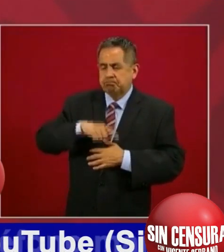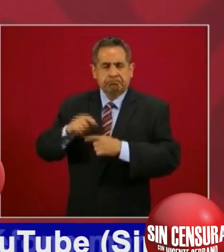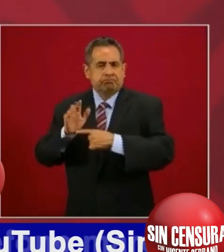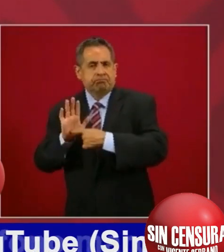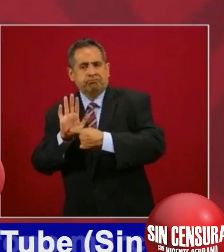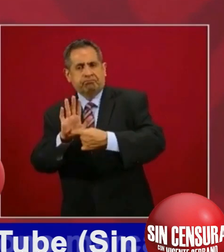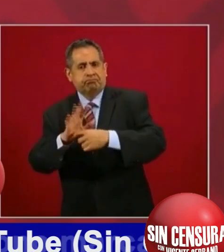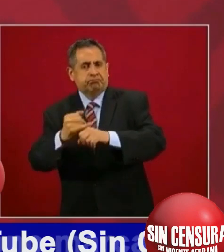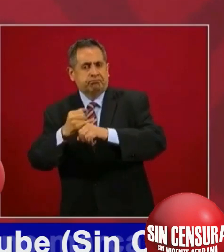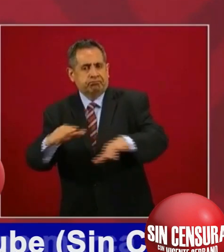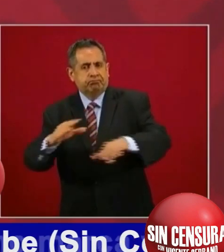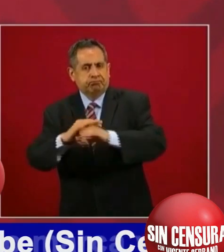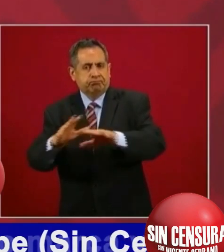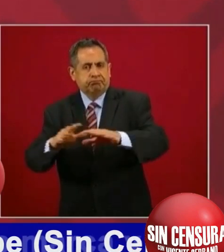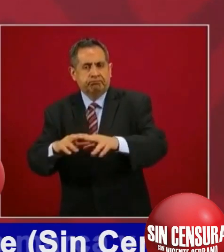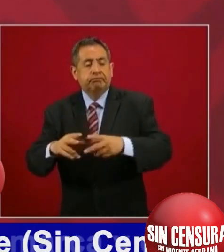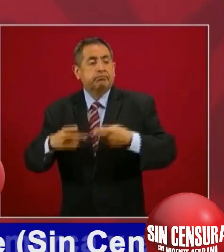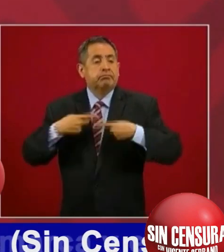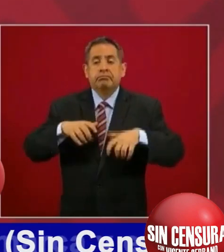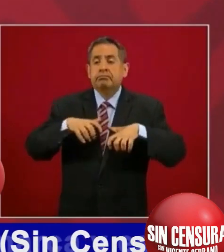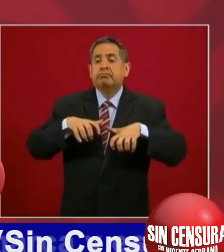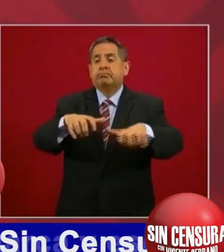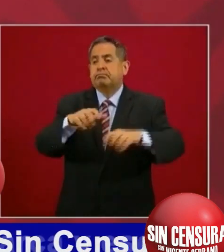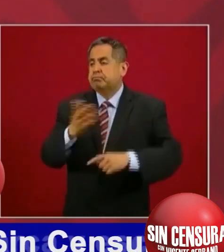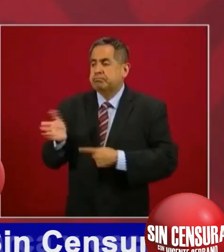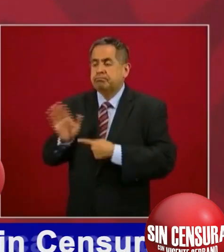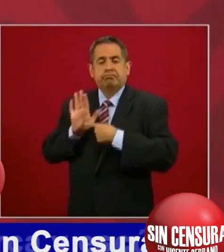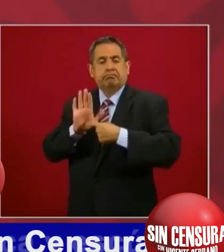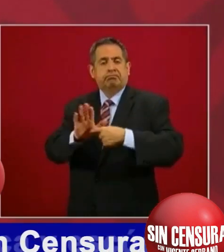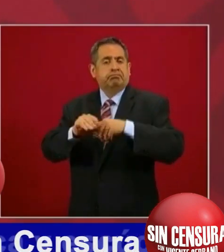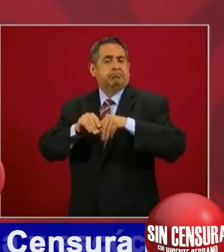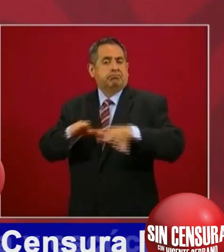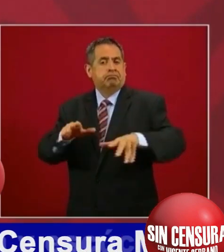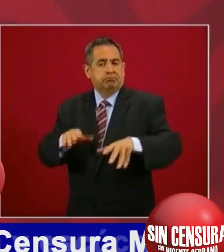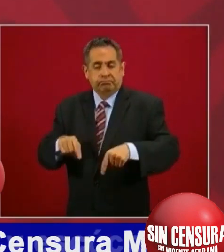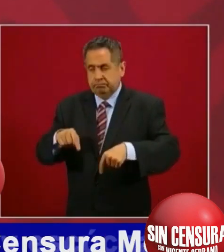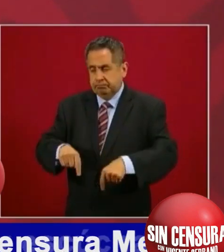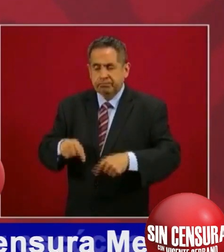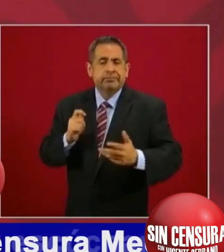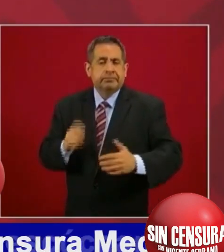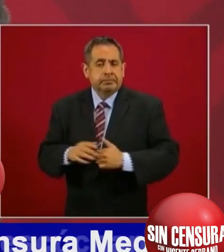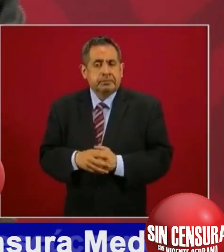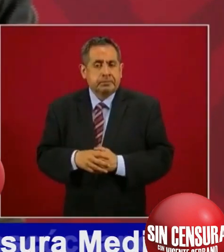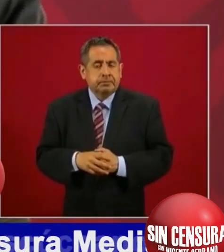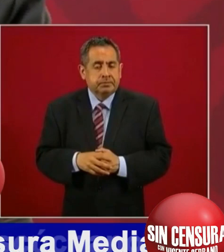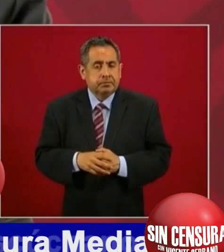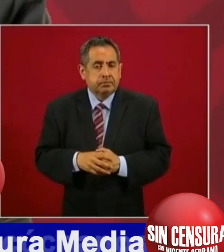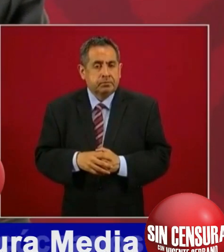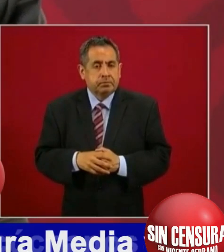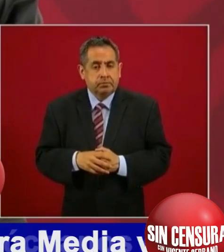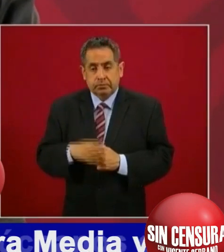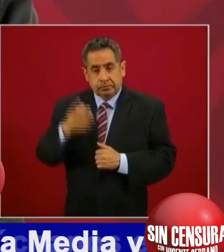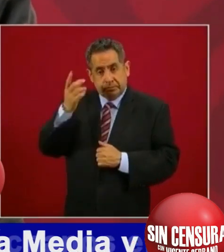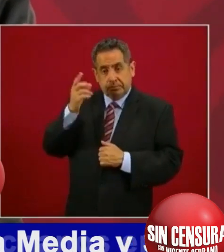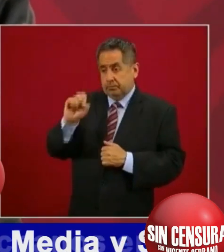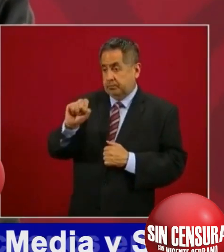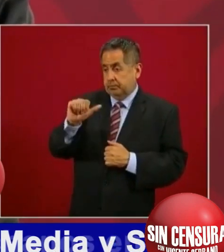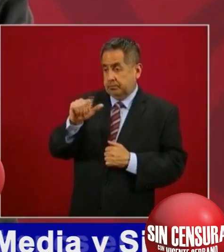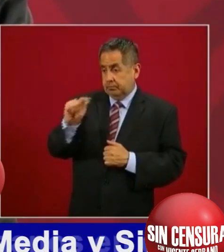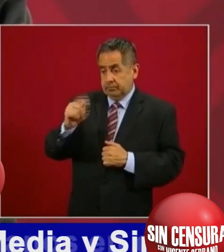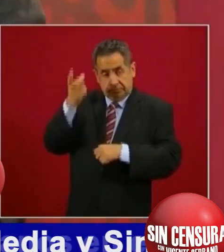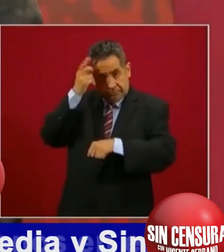informe al pueblo de México. Aquí va a venir la directora del SAT,